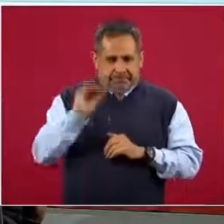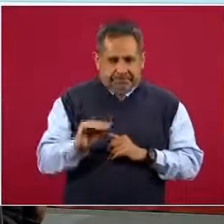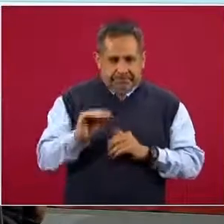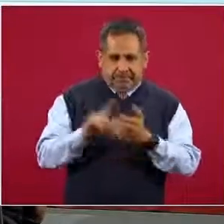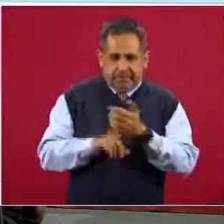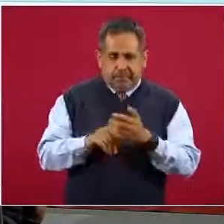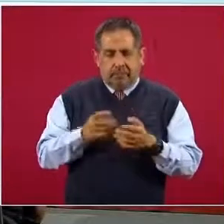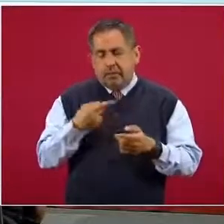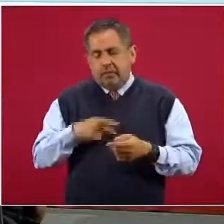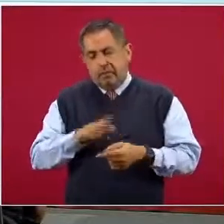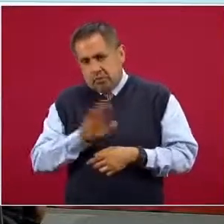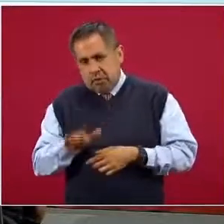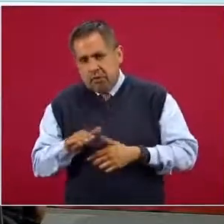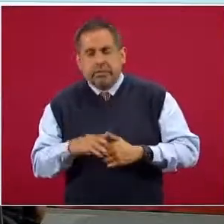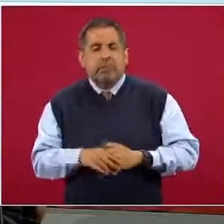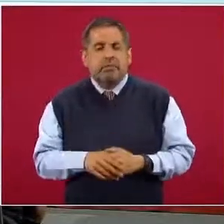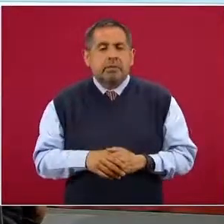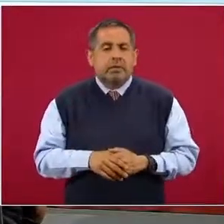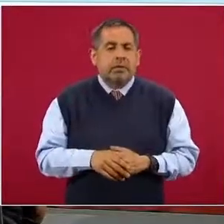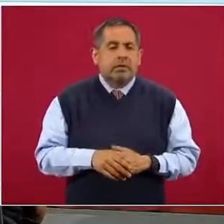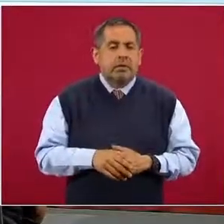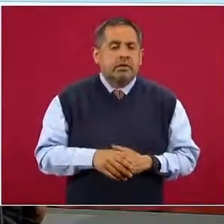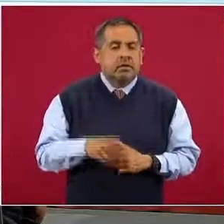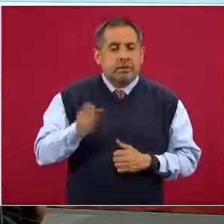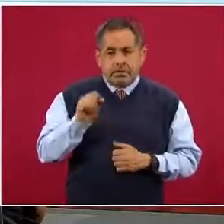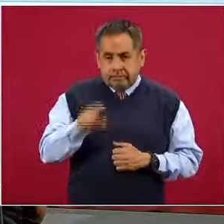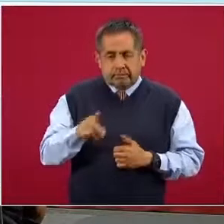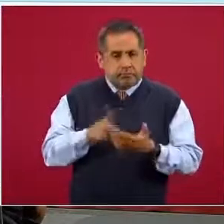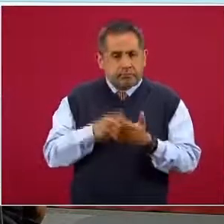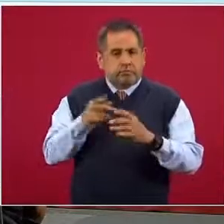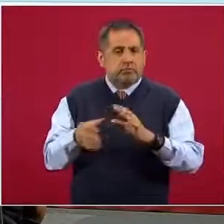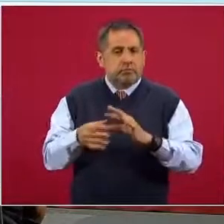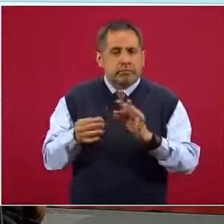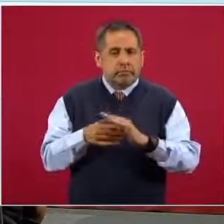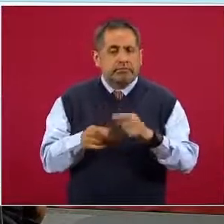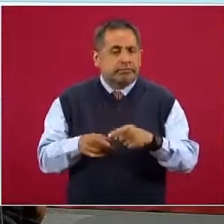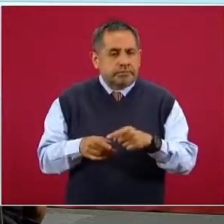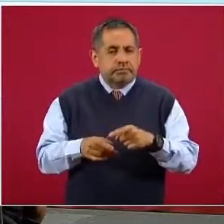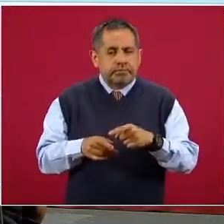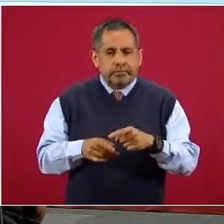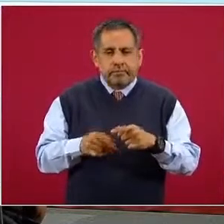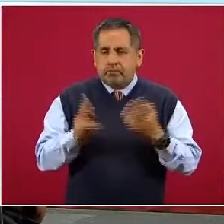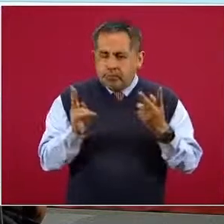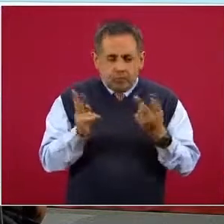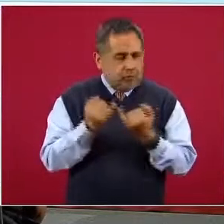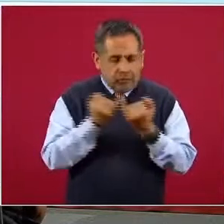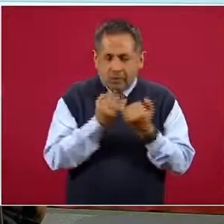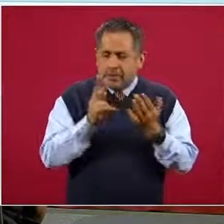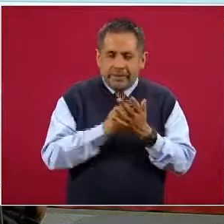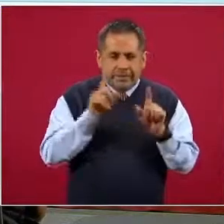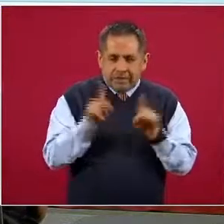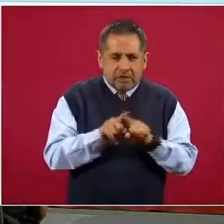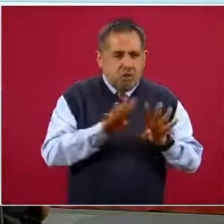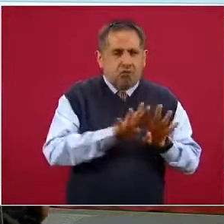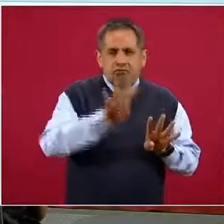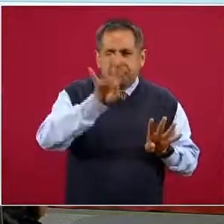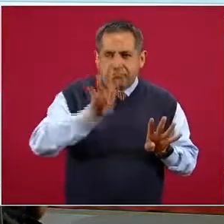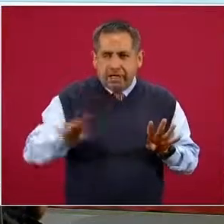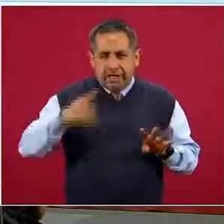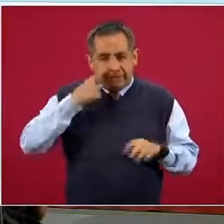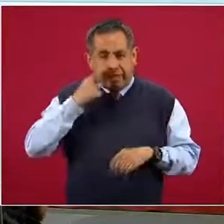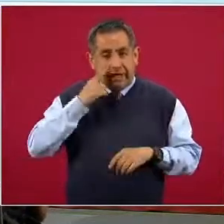parte del mismo grupo. Y aquí volvemos a ver nuevamente el mismo efecto y la distribución. En el